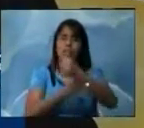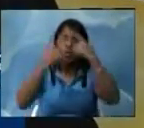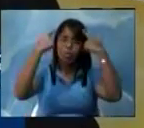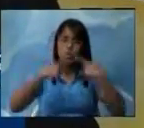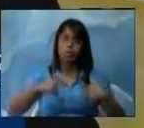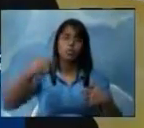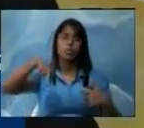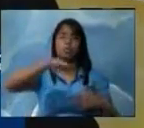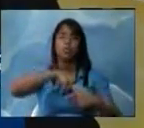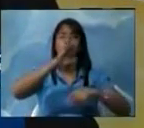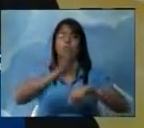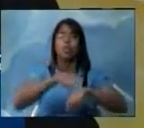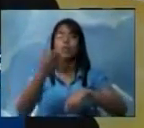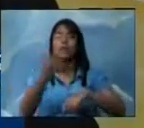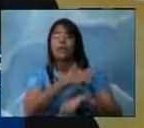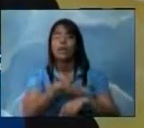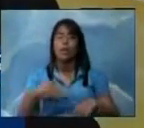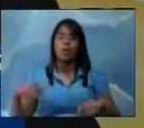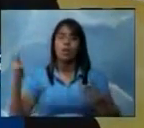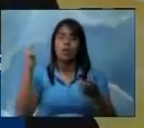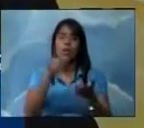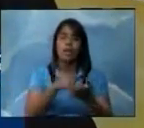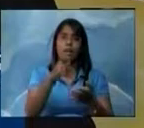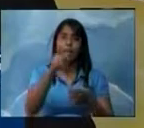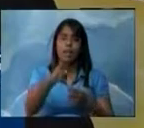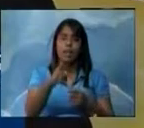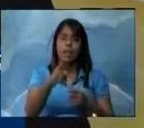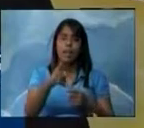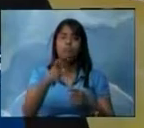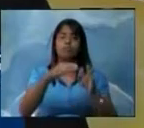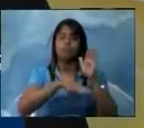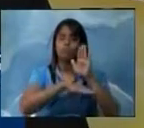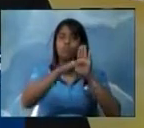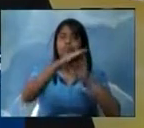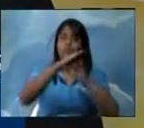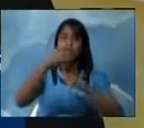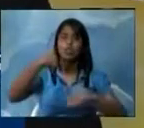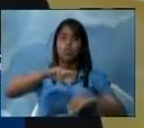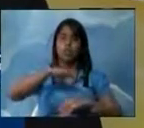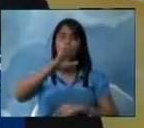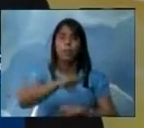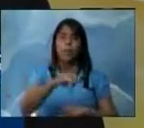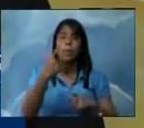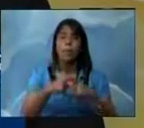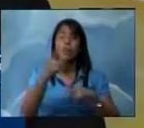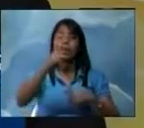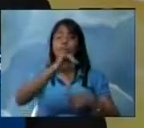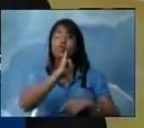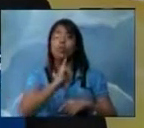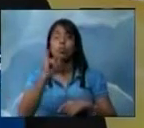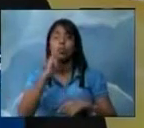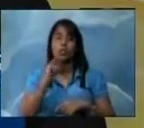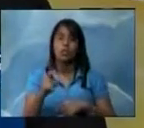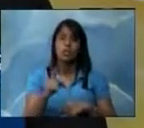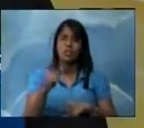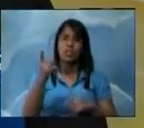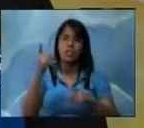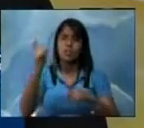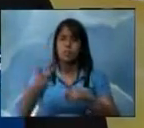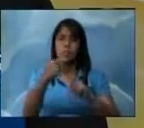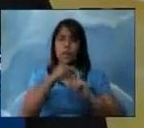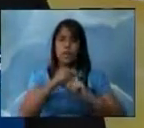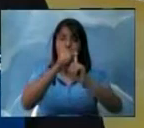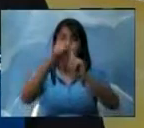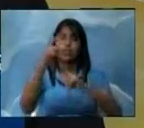somos nosotros, porque queremos que lleguen al nivel que nosotros estamos. Pero estos judíos, especialmente Daniel